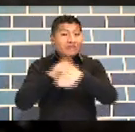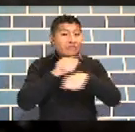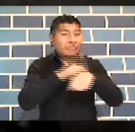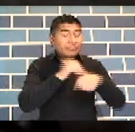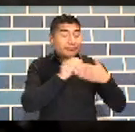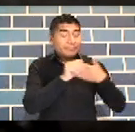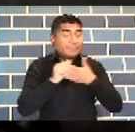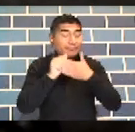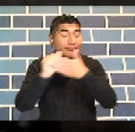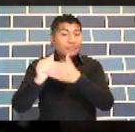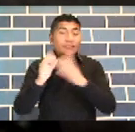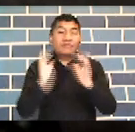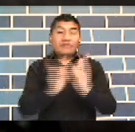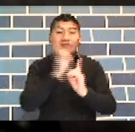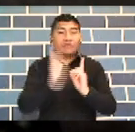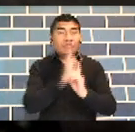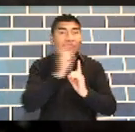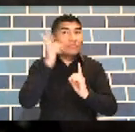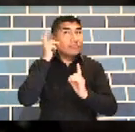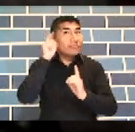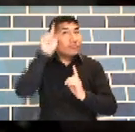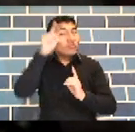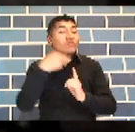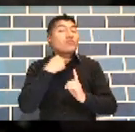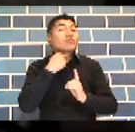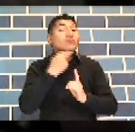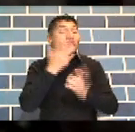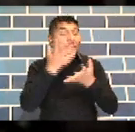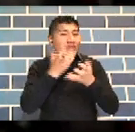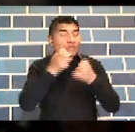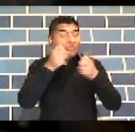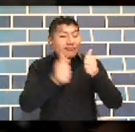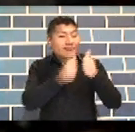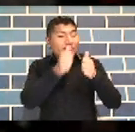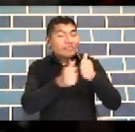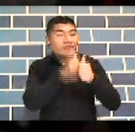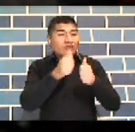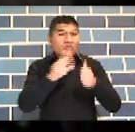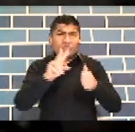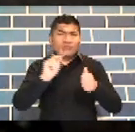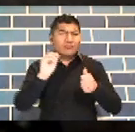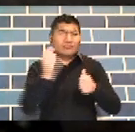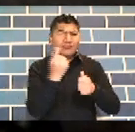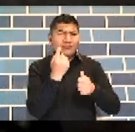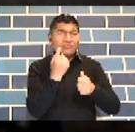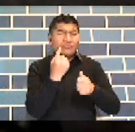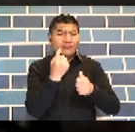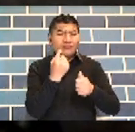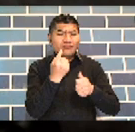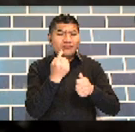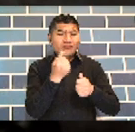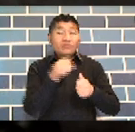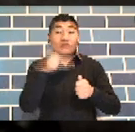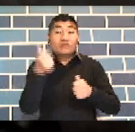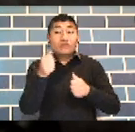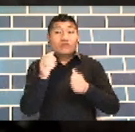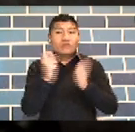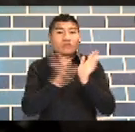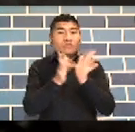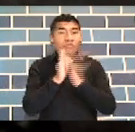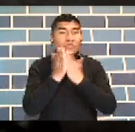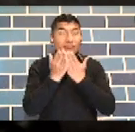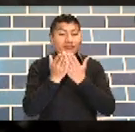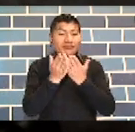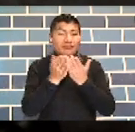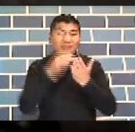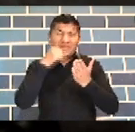a todo discípulo que escucha su voz y lo quiere seguir. No solo. En otro evangelio se nos